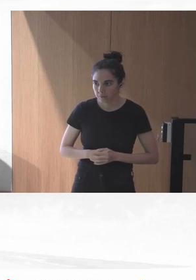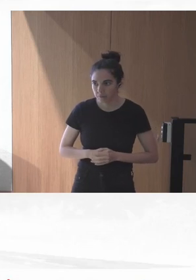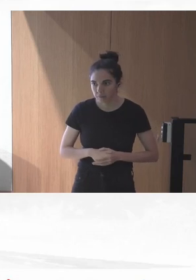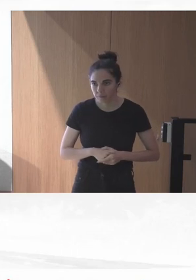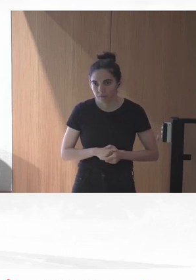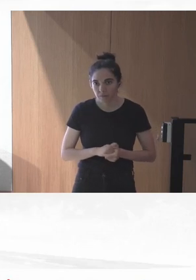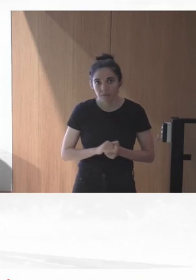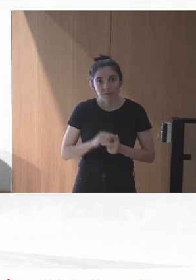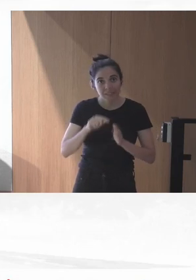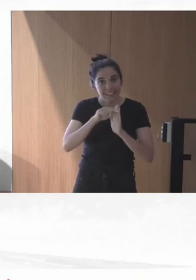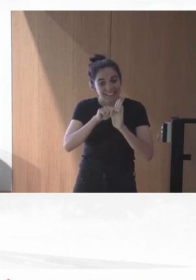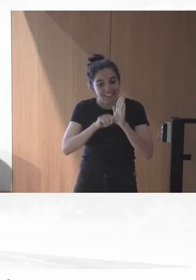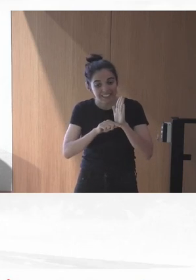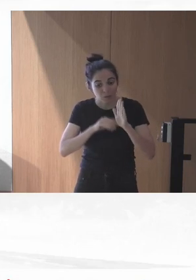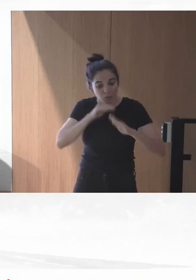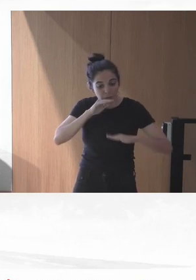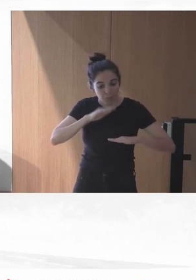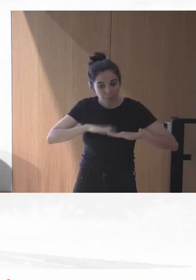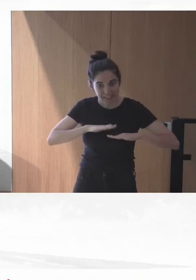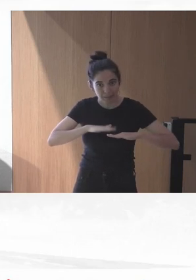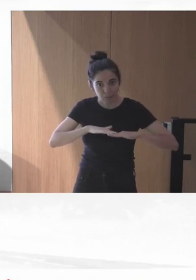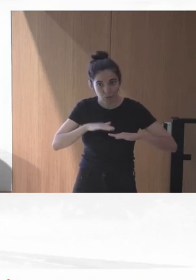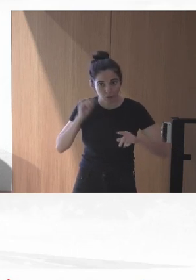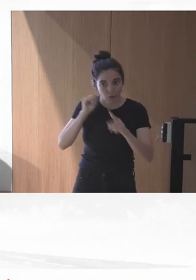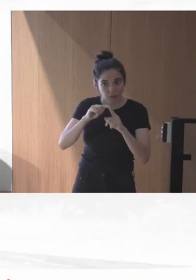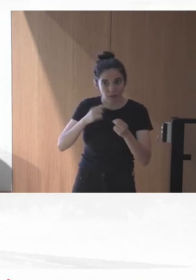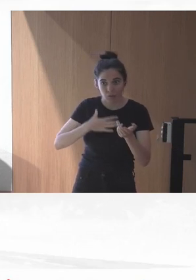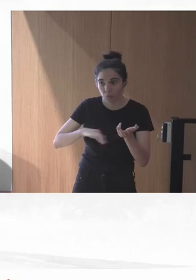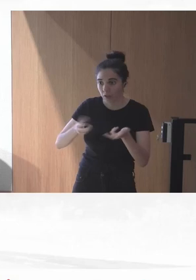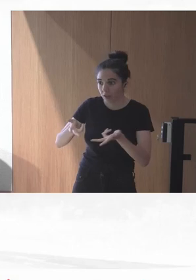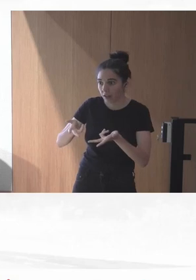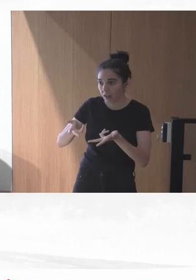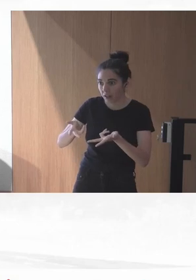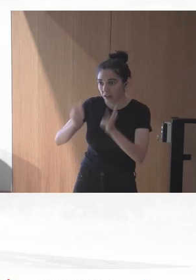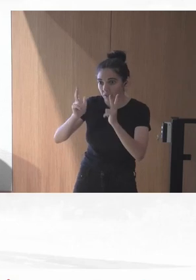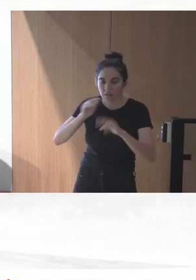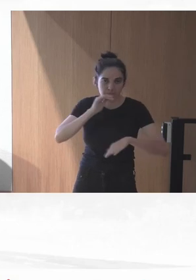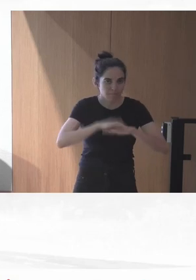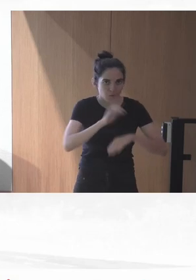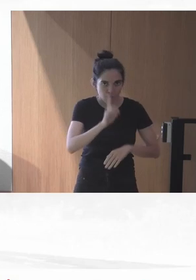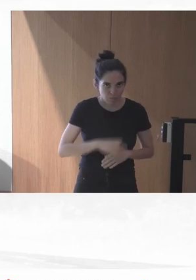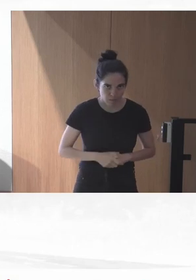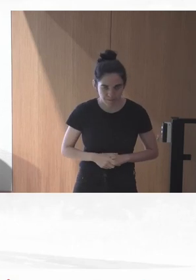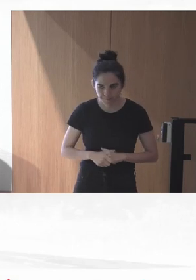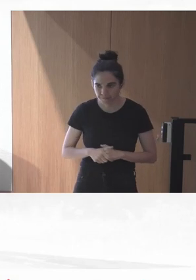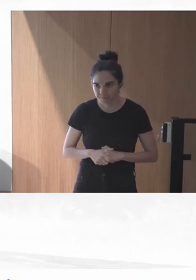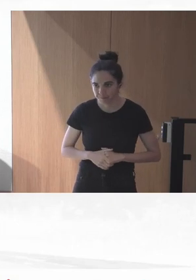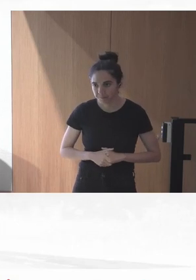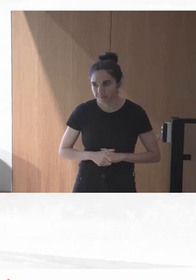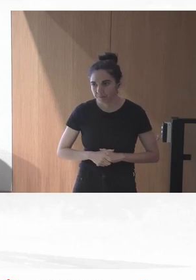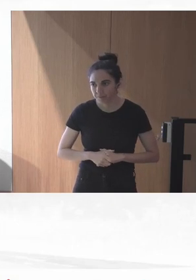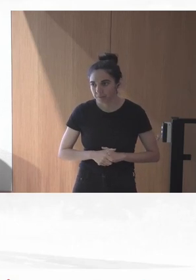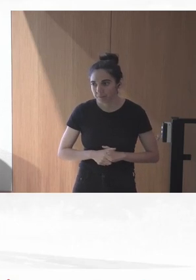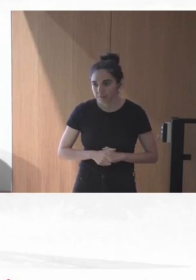superar los requisitos mínimos para poder salir de esa institución penitenciaria. Creo que